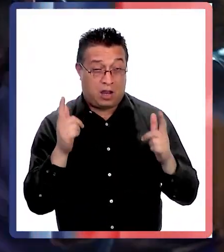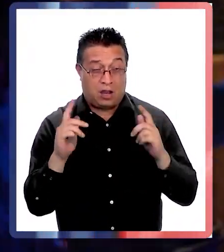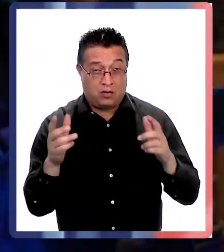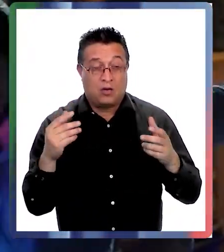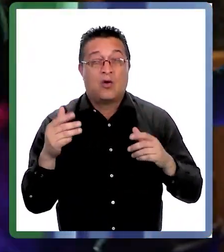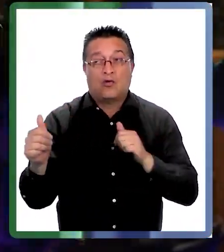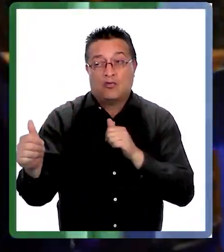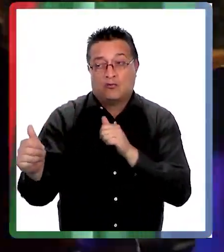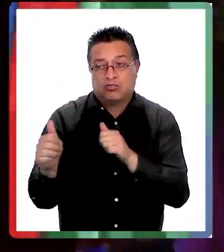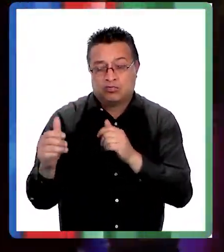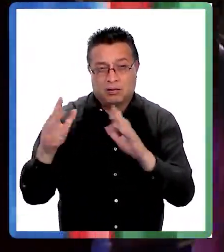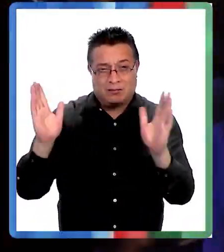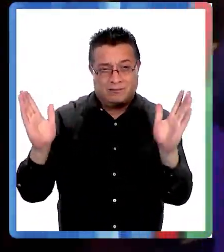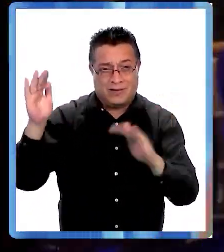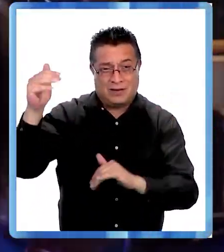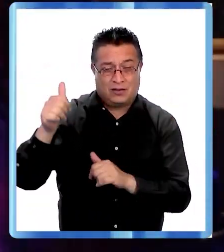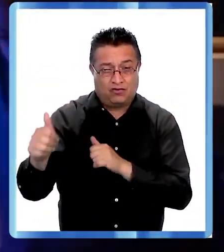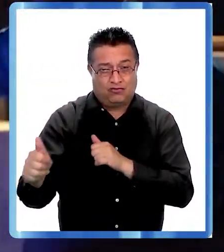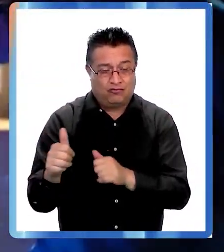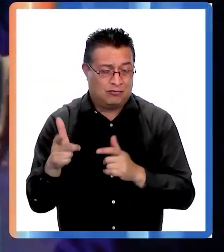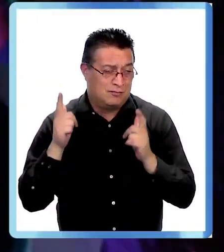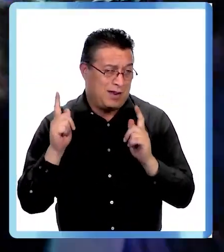que van a fiesta y se ponen cerca de los parlantes,